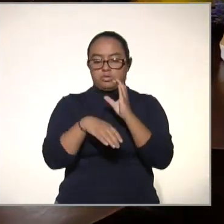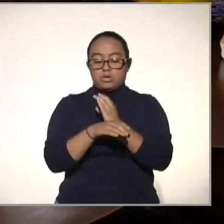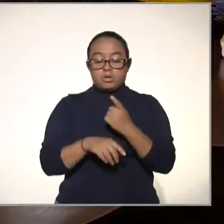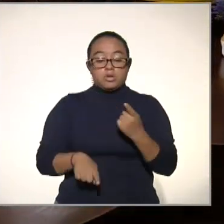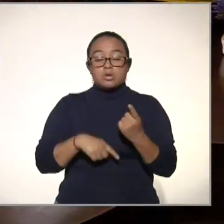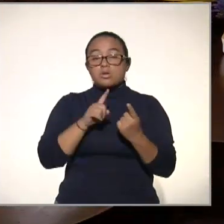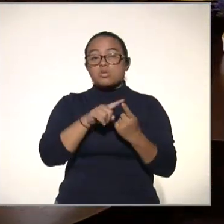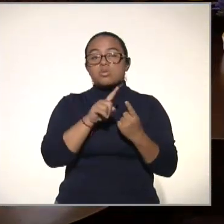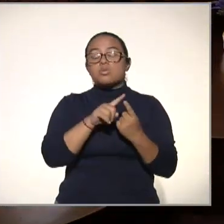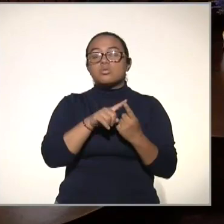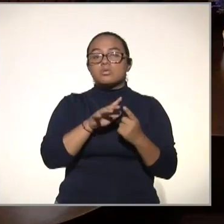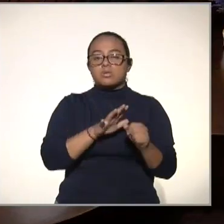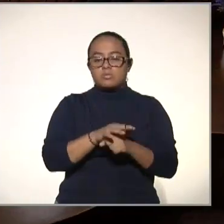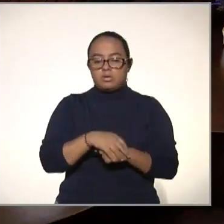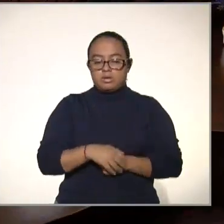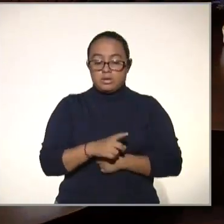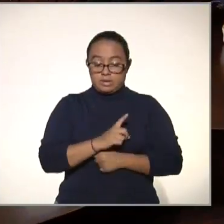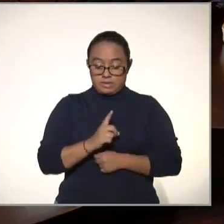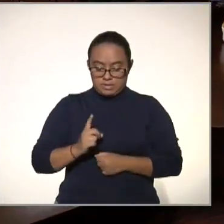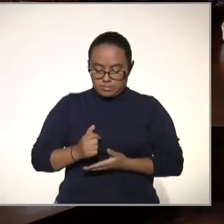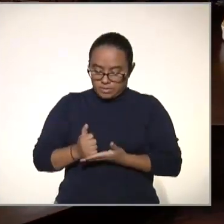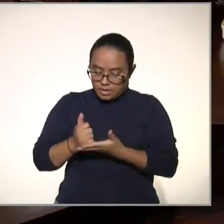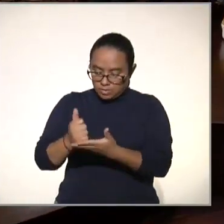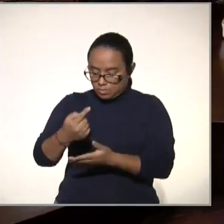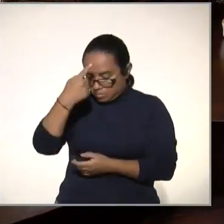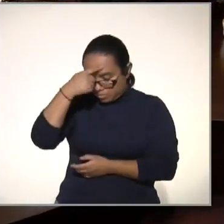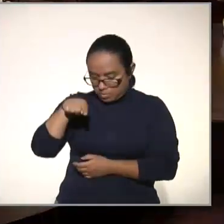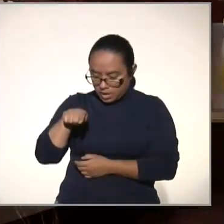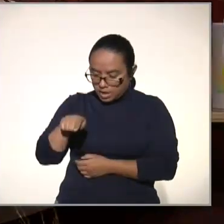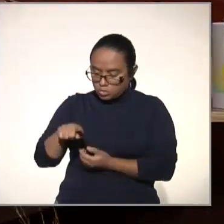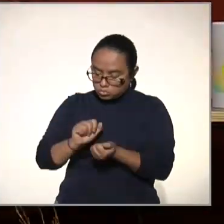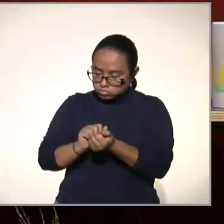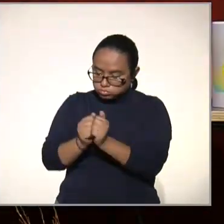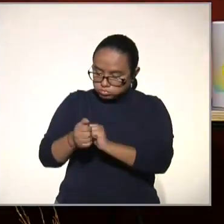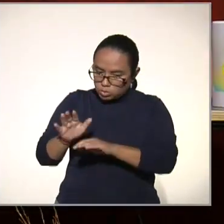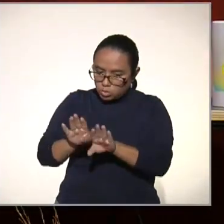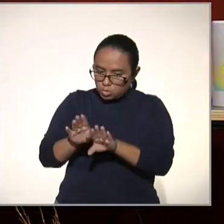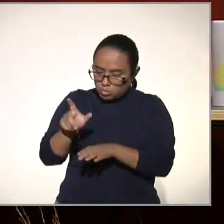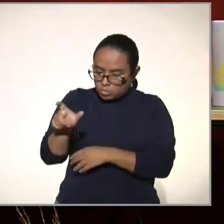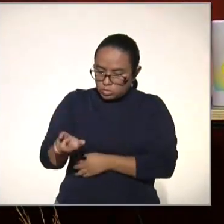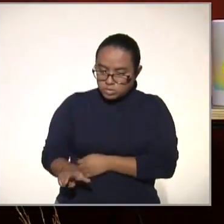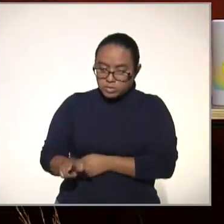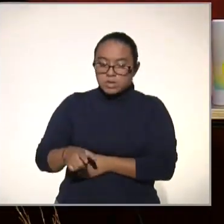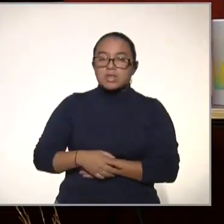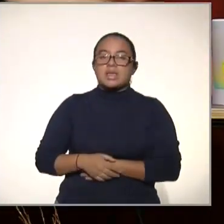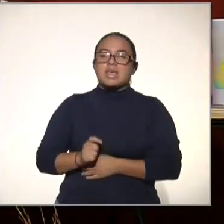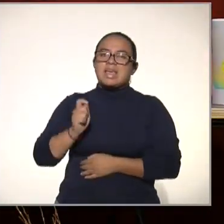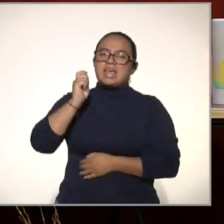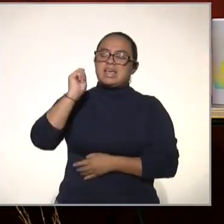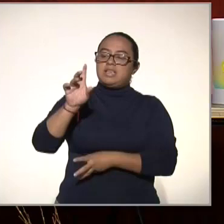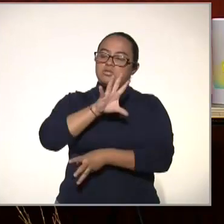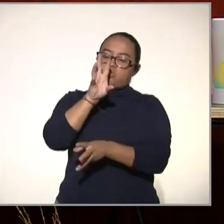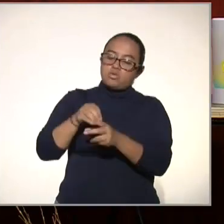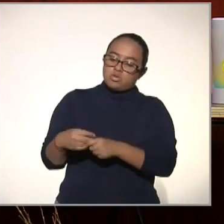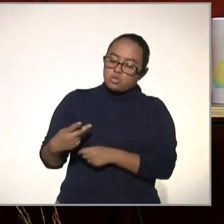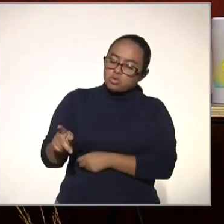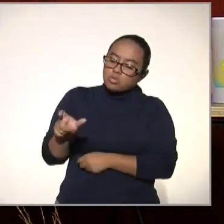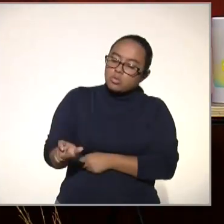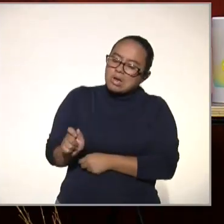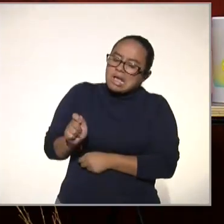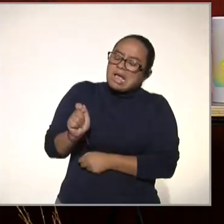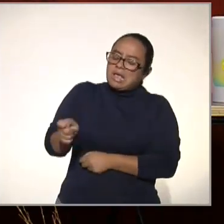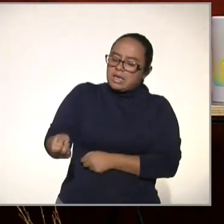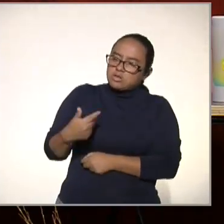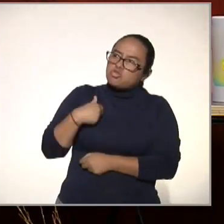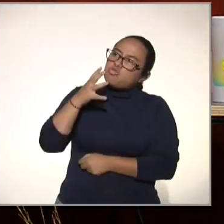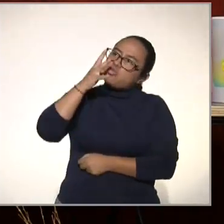Una cosa es ayudar a que se desarrolle su identidad, y hablando de identidad en general, el quién soy, qué